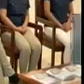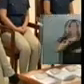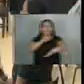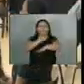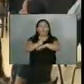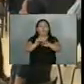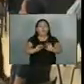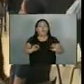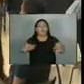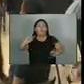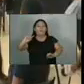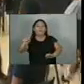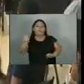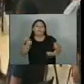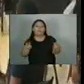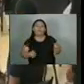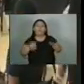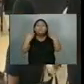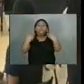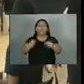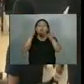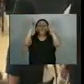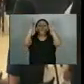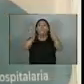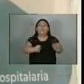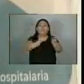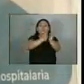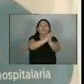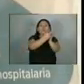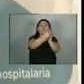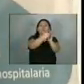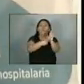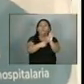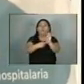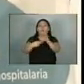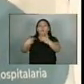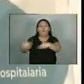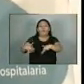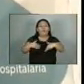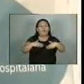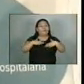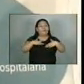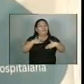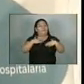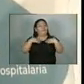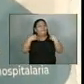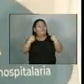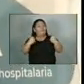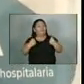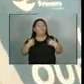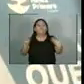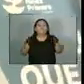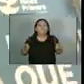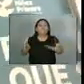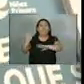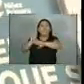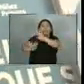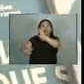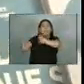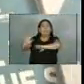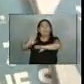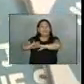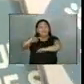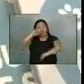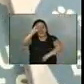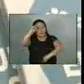Fundación La Niñez Primero presentó de forma oficial el libro titulado El Juego que Sana. Este recopila la experiencia del